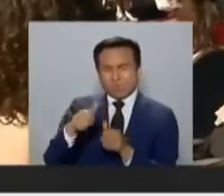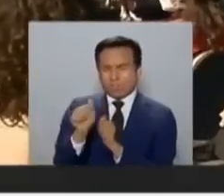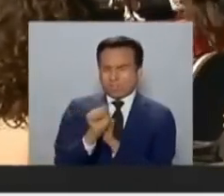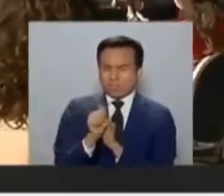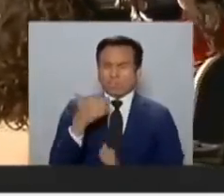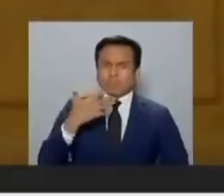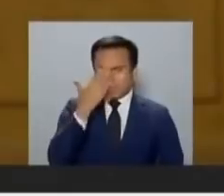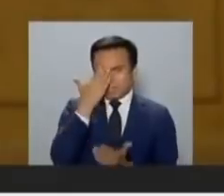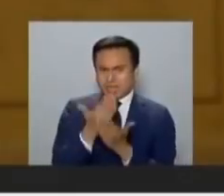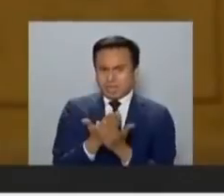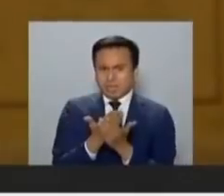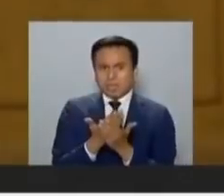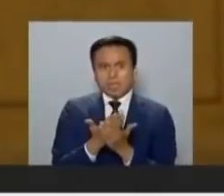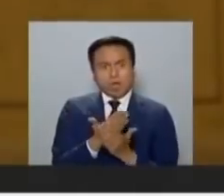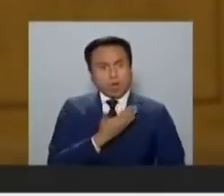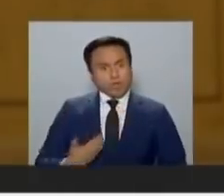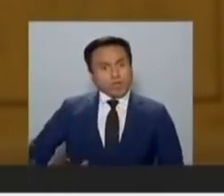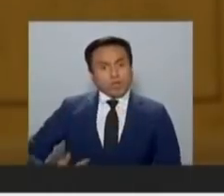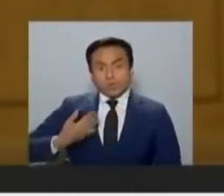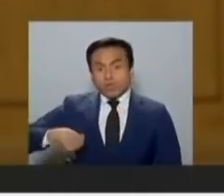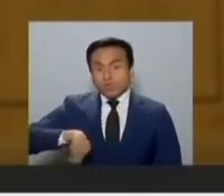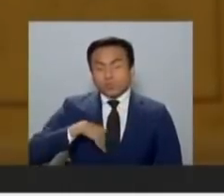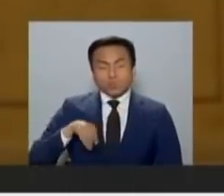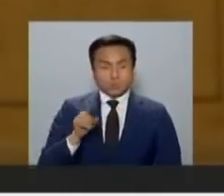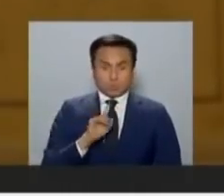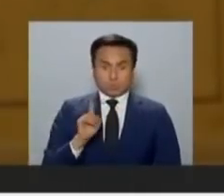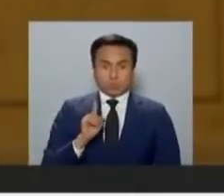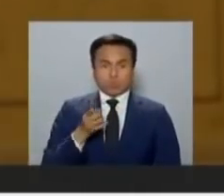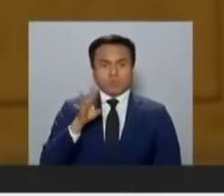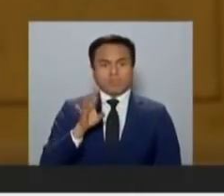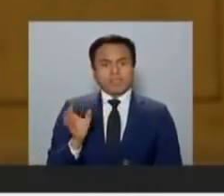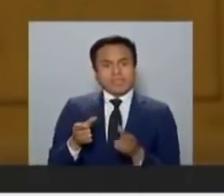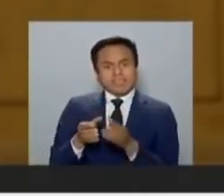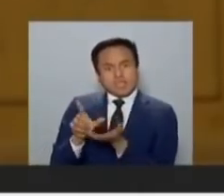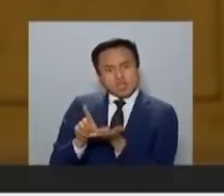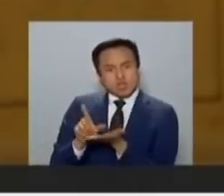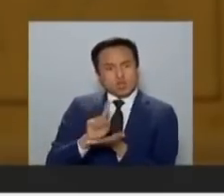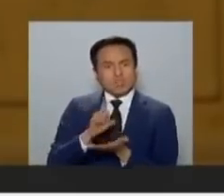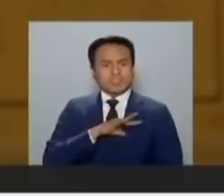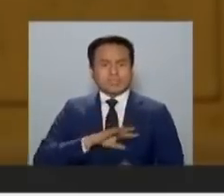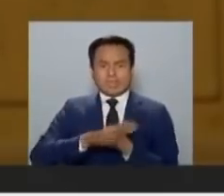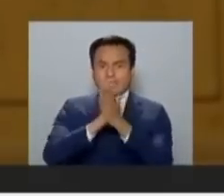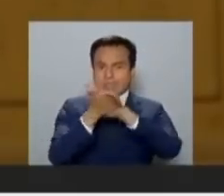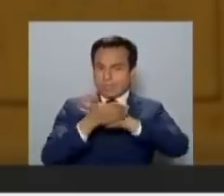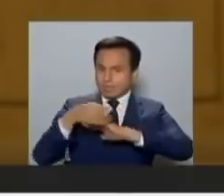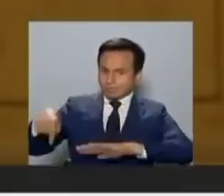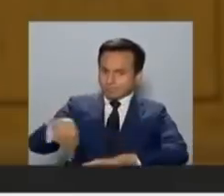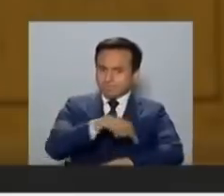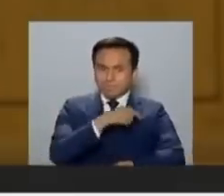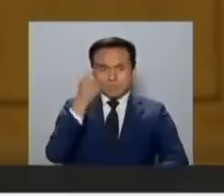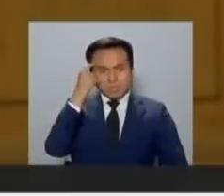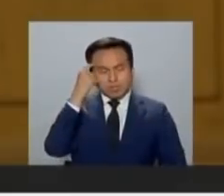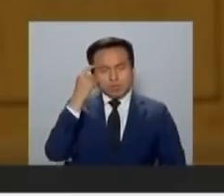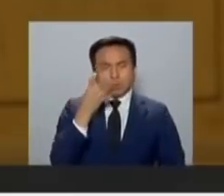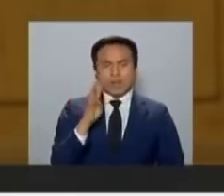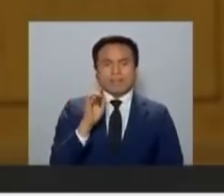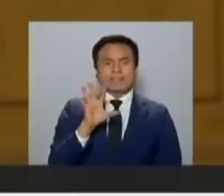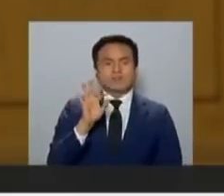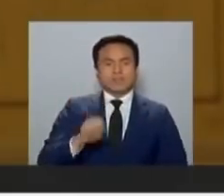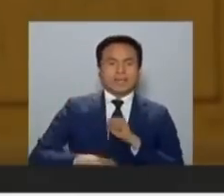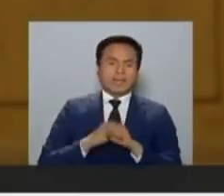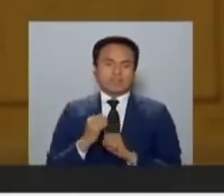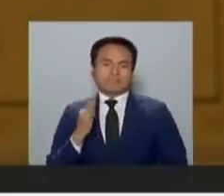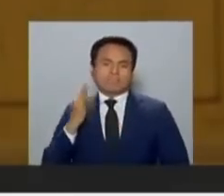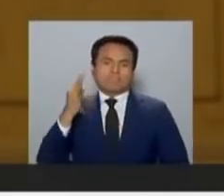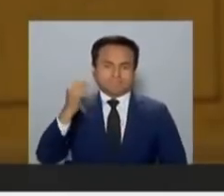que es una herida abierta, un dolor quemante. Por cierto, le mando mis respetos y